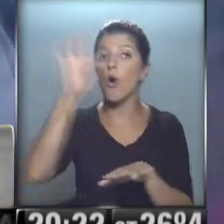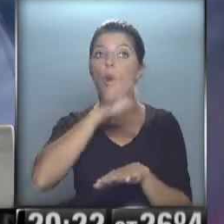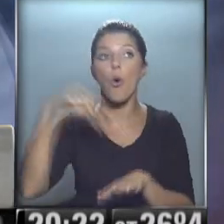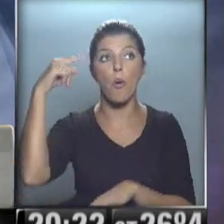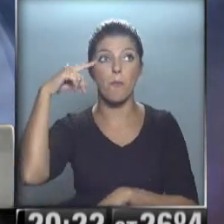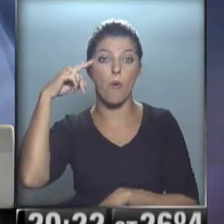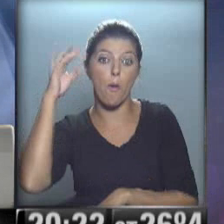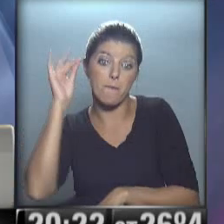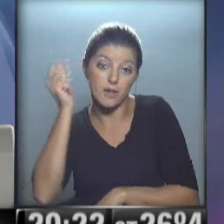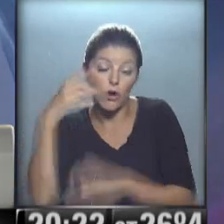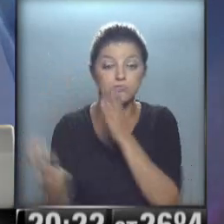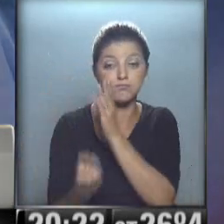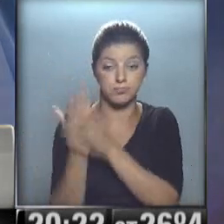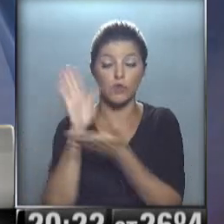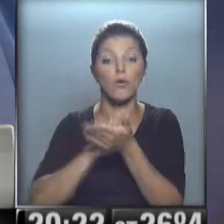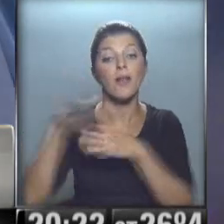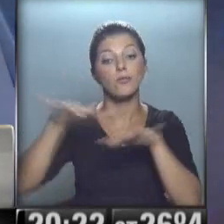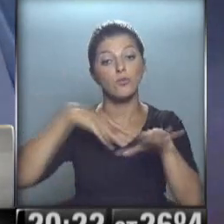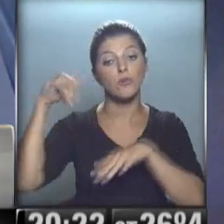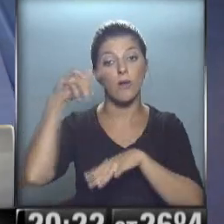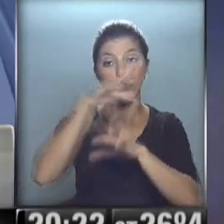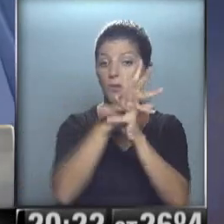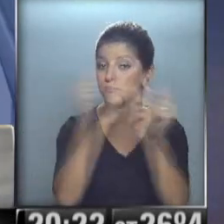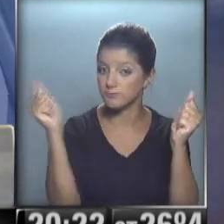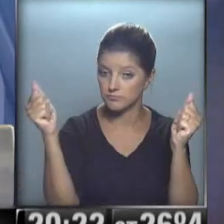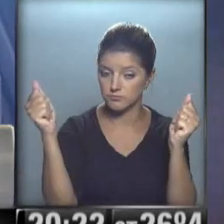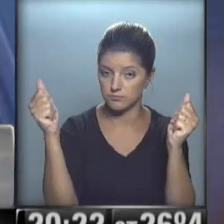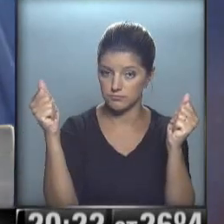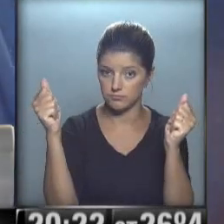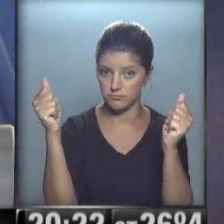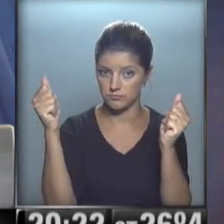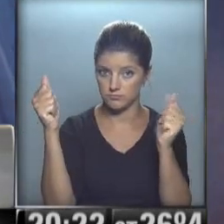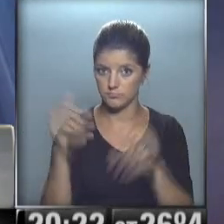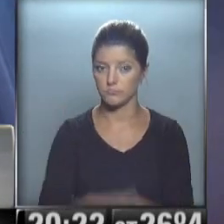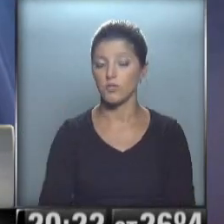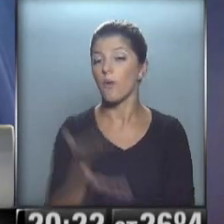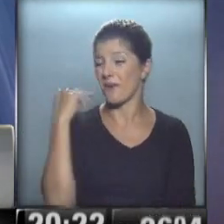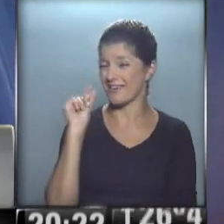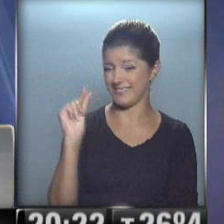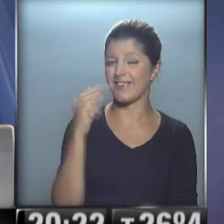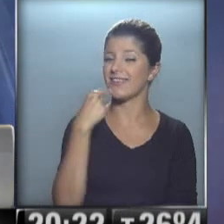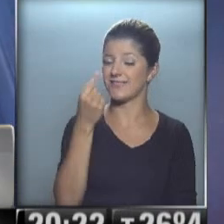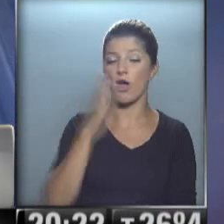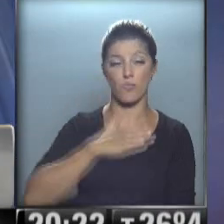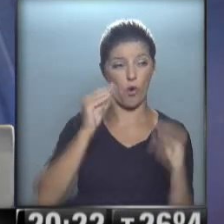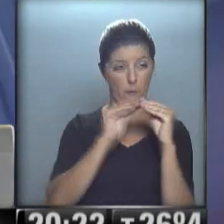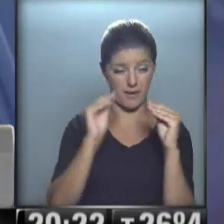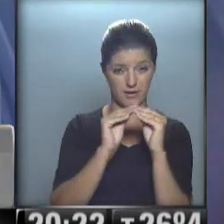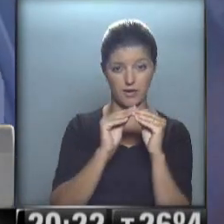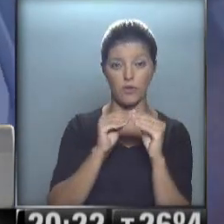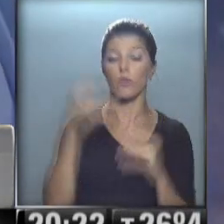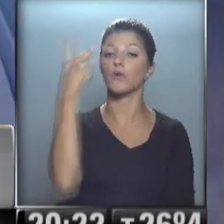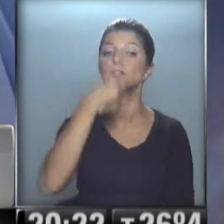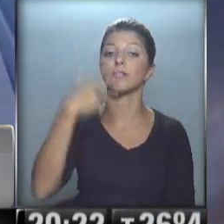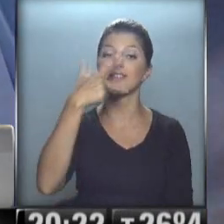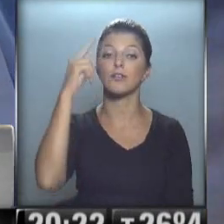una hipótesis sobre lo que ha pasado con este avión que ha desaparecido, como decían recién, en el piso, con 239